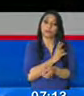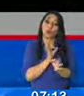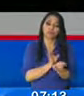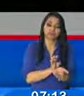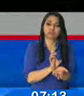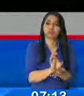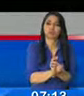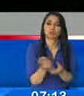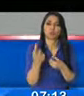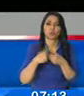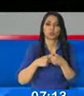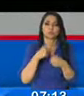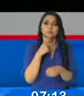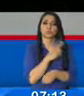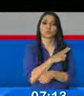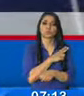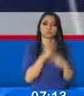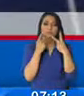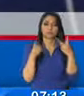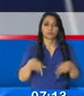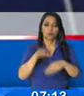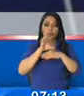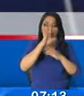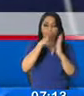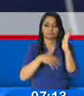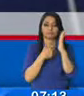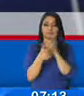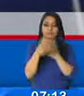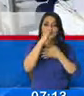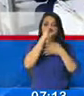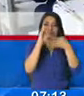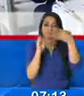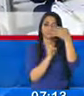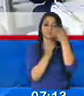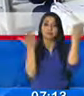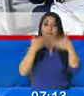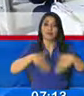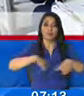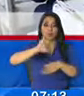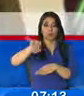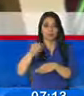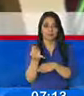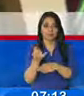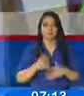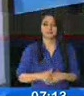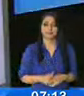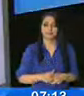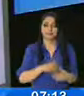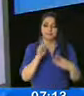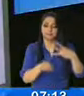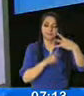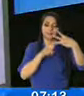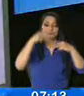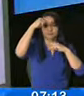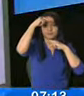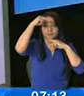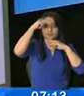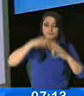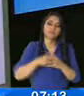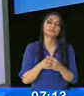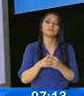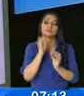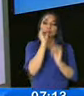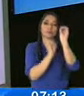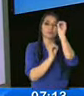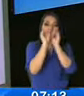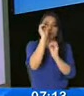universidades públicas del país según el cronograma de la cesit este finalizará el día jueves y en noticias de tendencia el observatorio